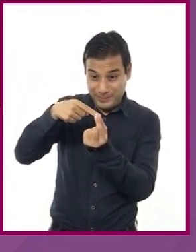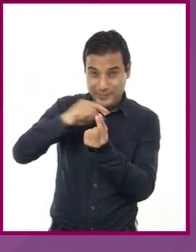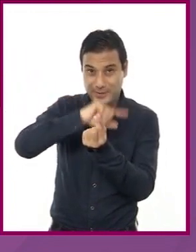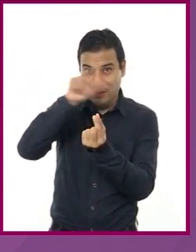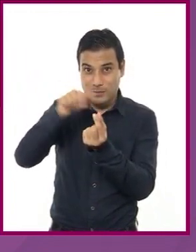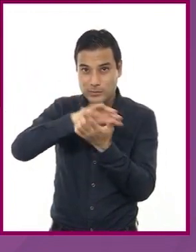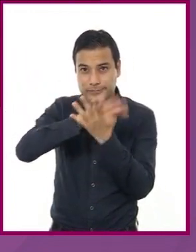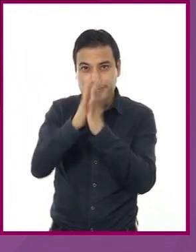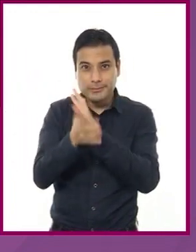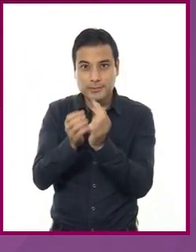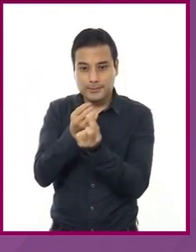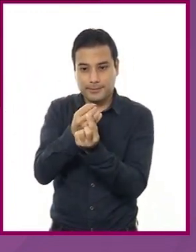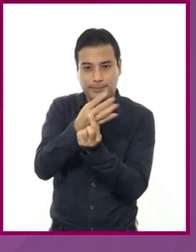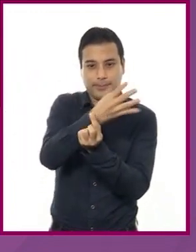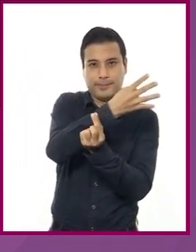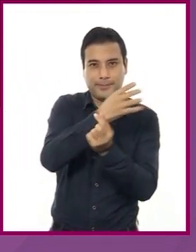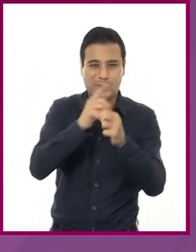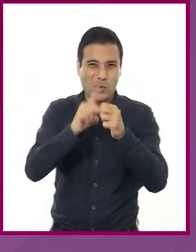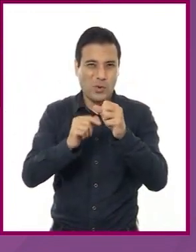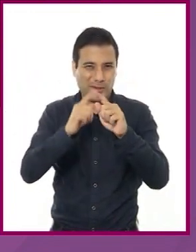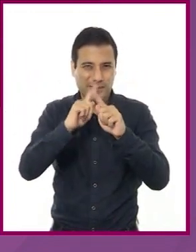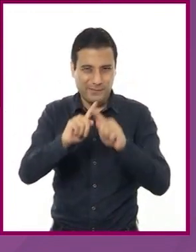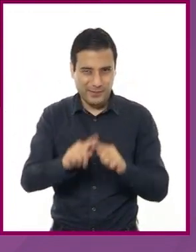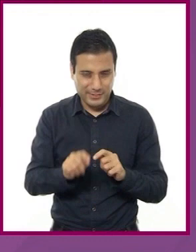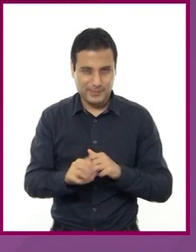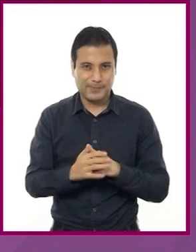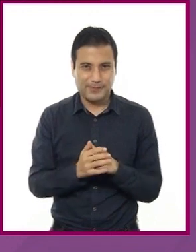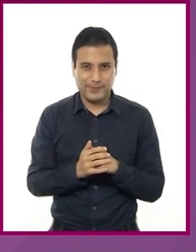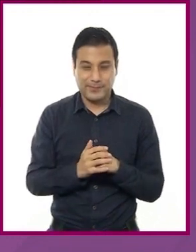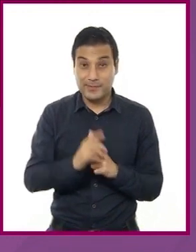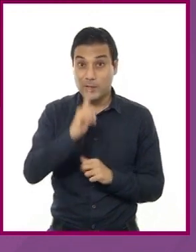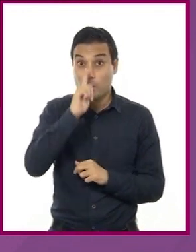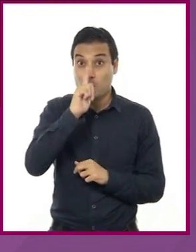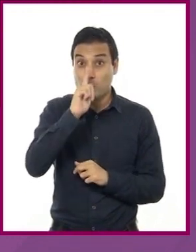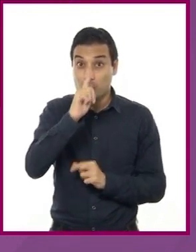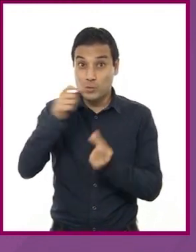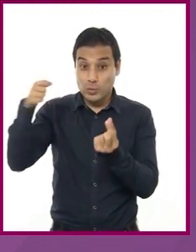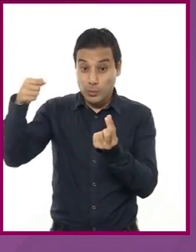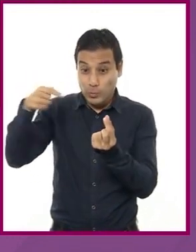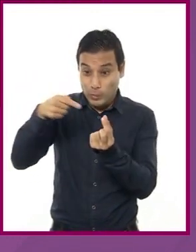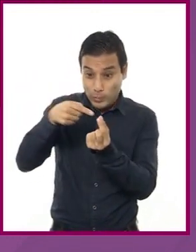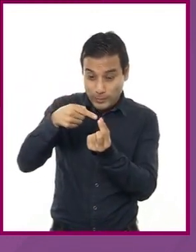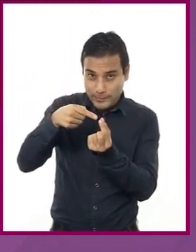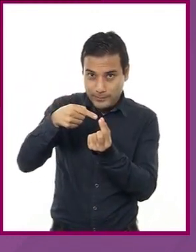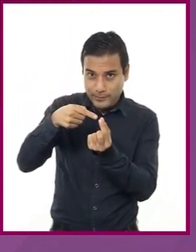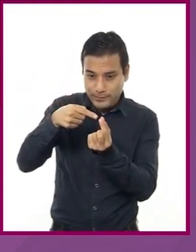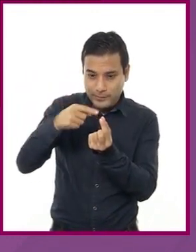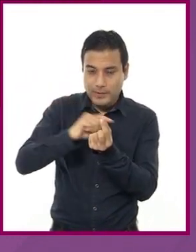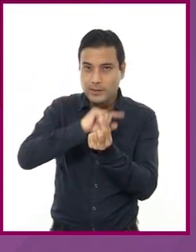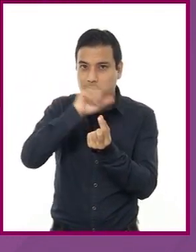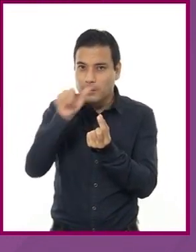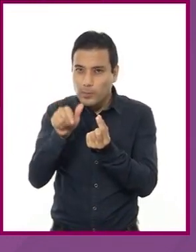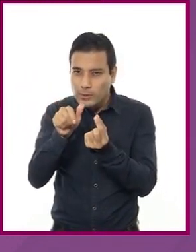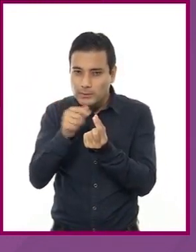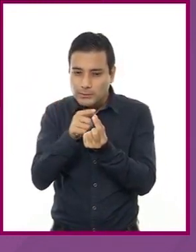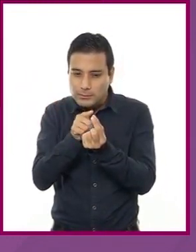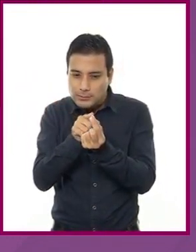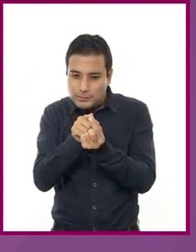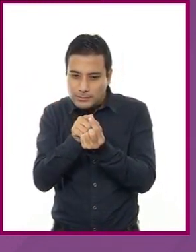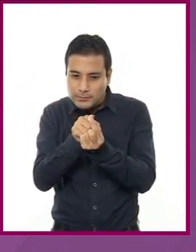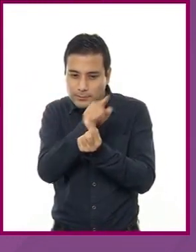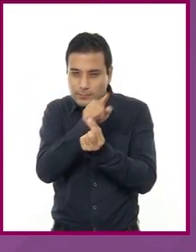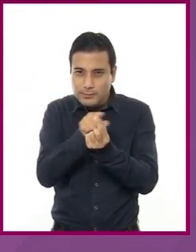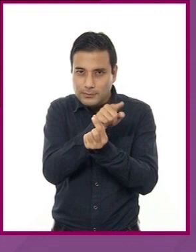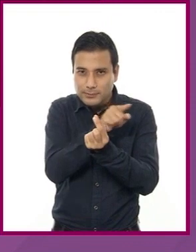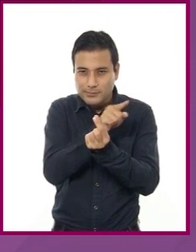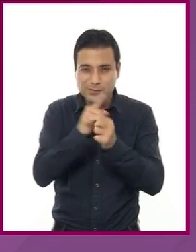diferentes colores que la componen. Cada rayo de luz de diferente color lo hace con un ángulo diferente. Los rayos